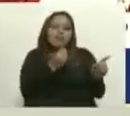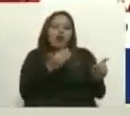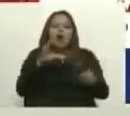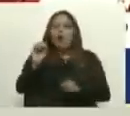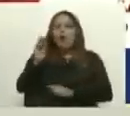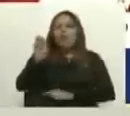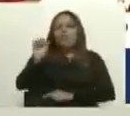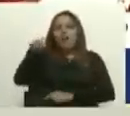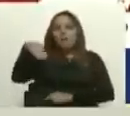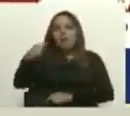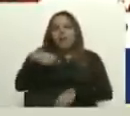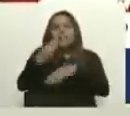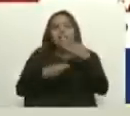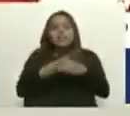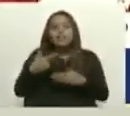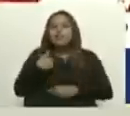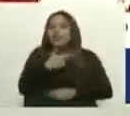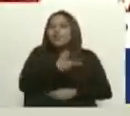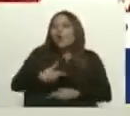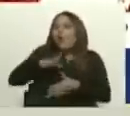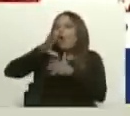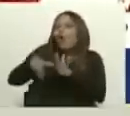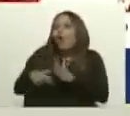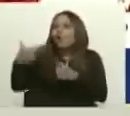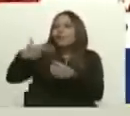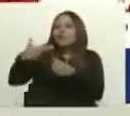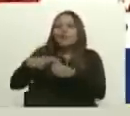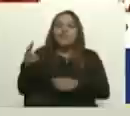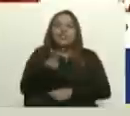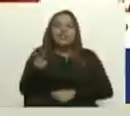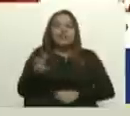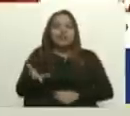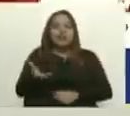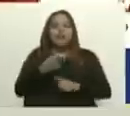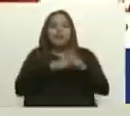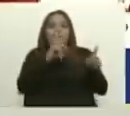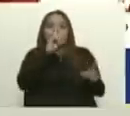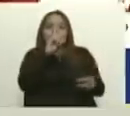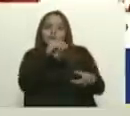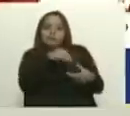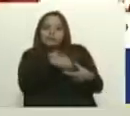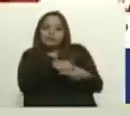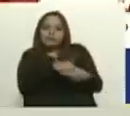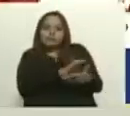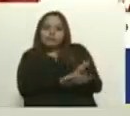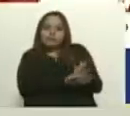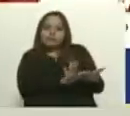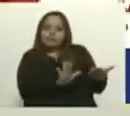Obama, cuando hizo eso, era pensando en robarse nuestro petróleo. Pero no lo dicen.